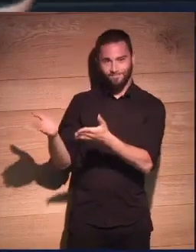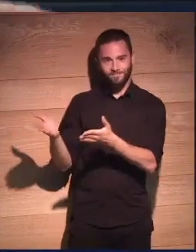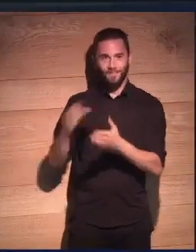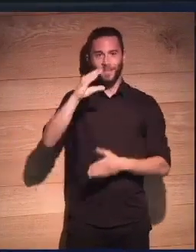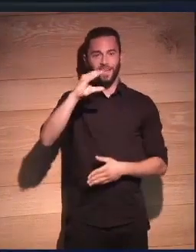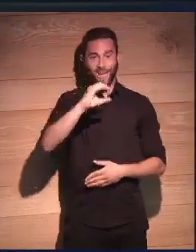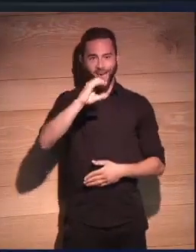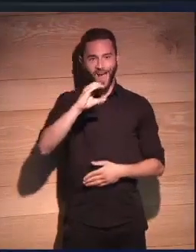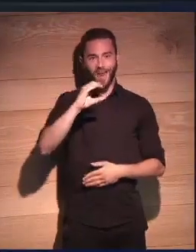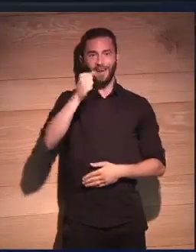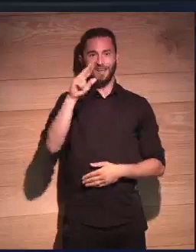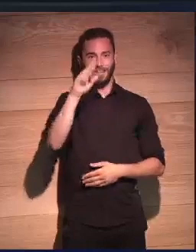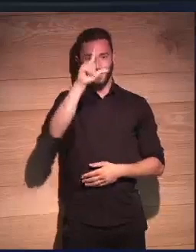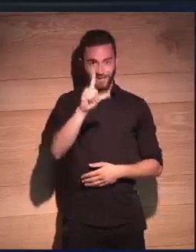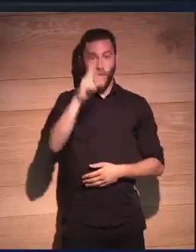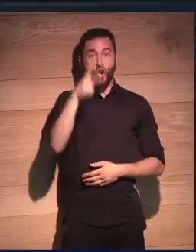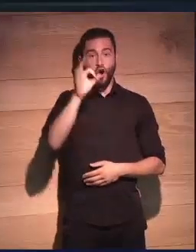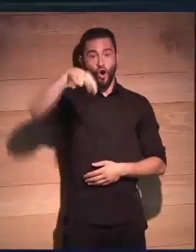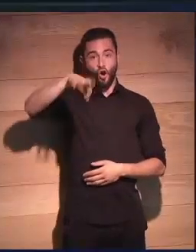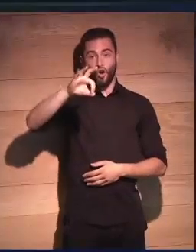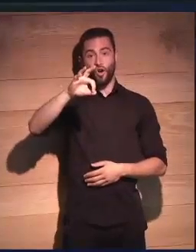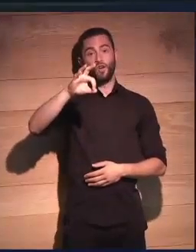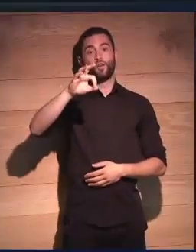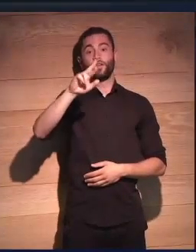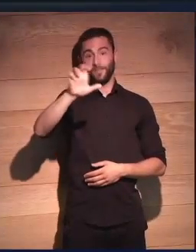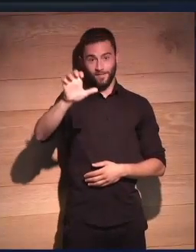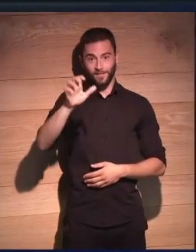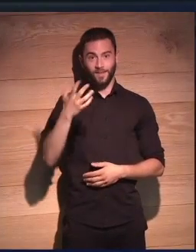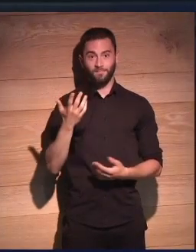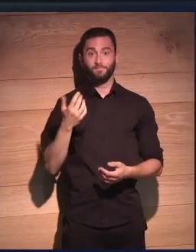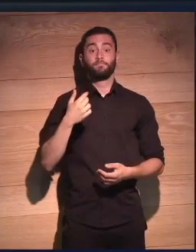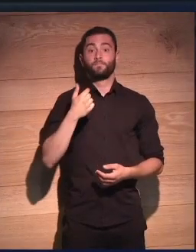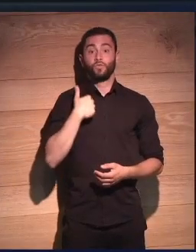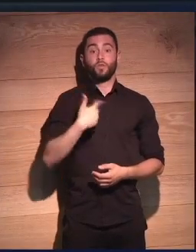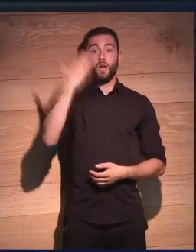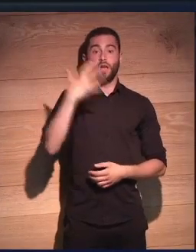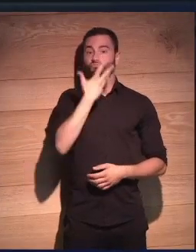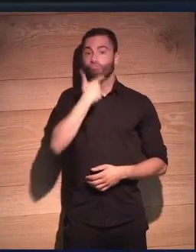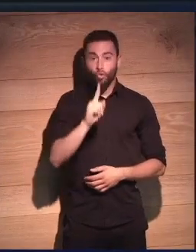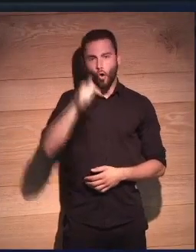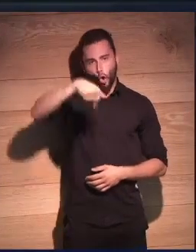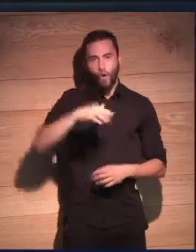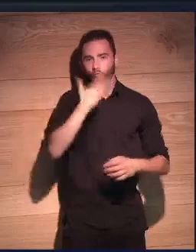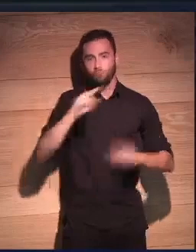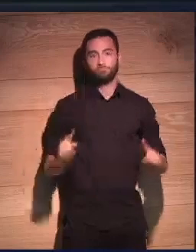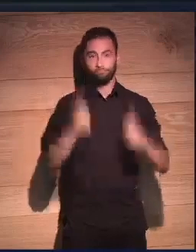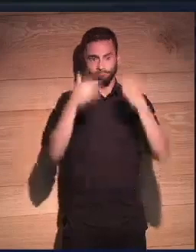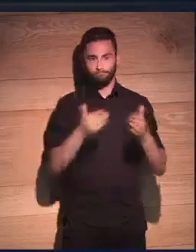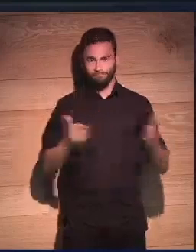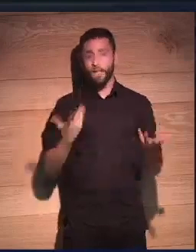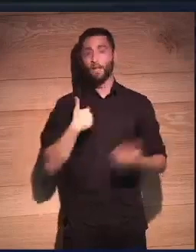Cal Honoré, ahí está. Cal, gracias. Yo no conocía a Cal personalmente hasta hoy. Ha sido un placer